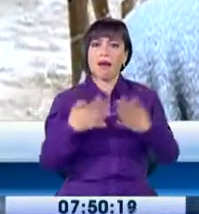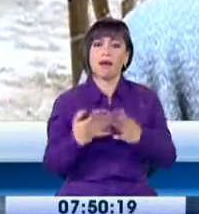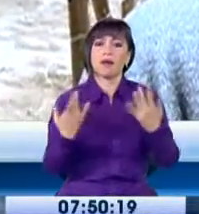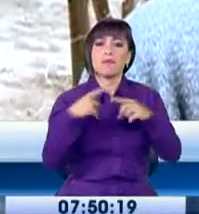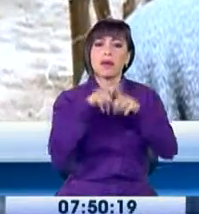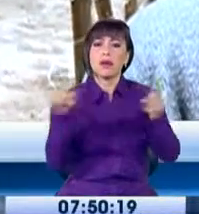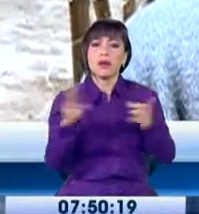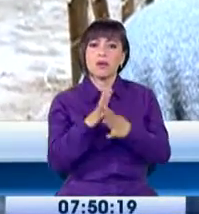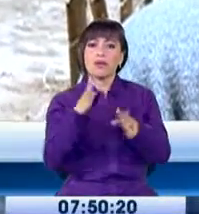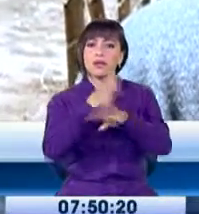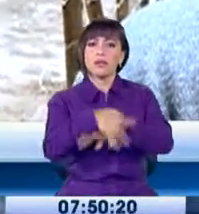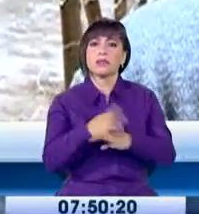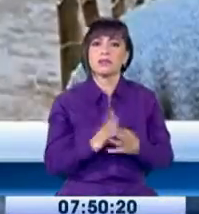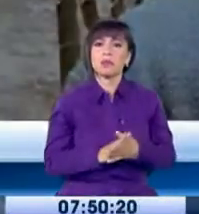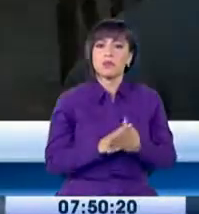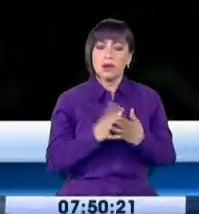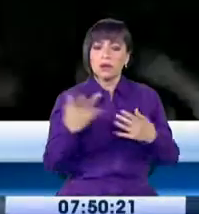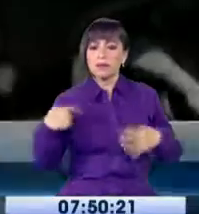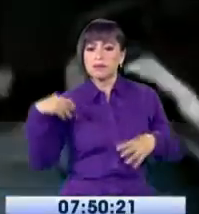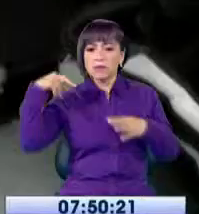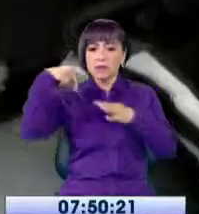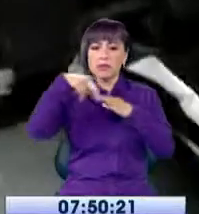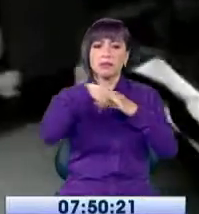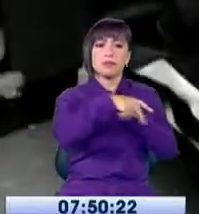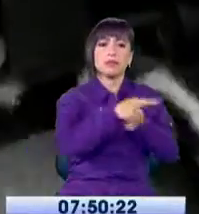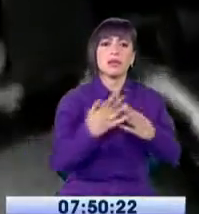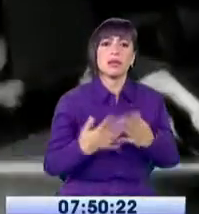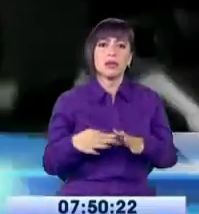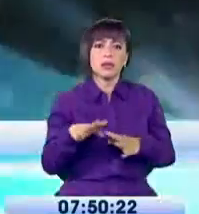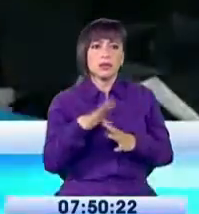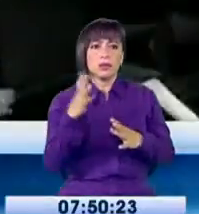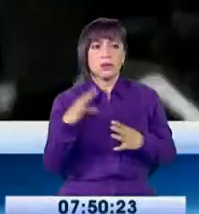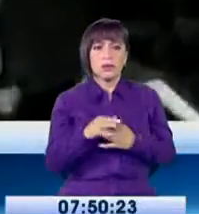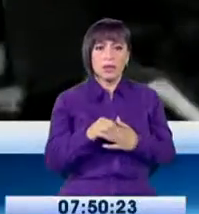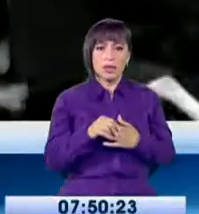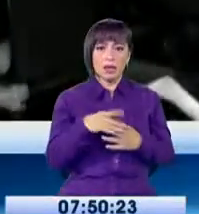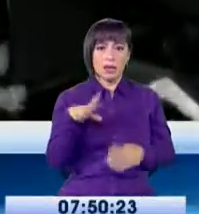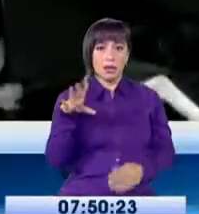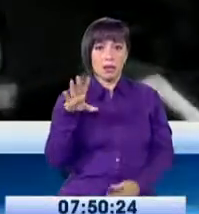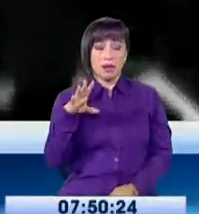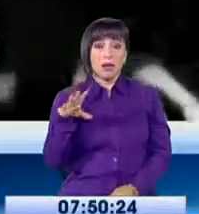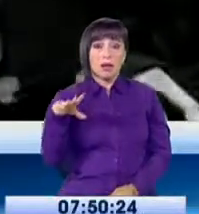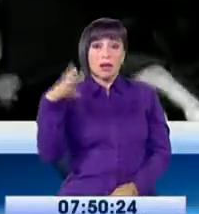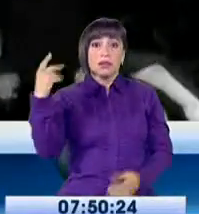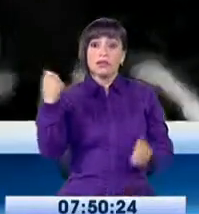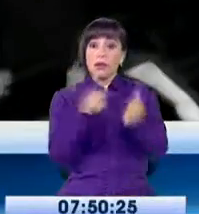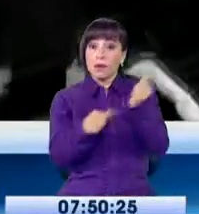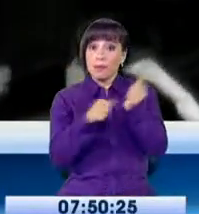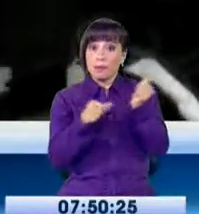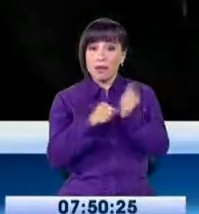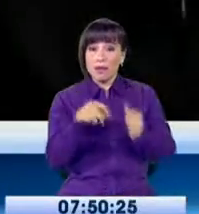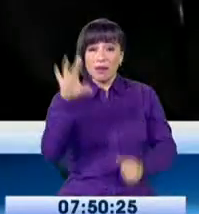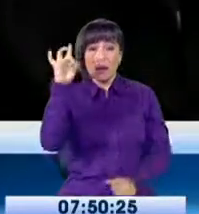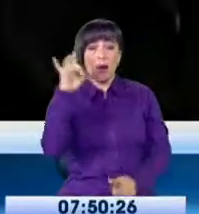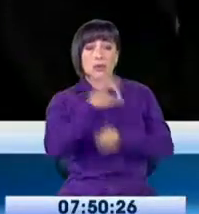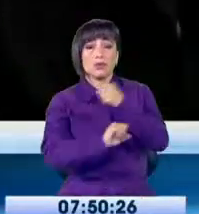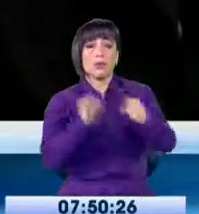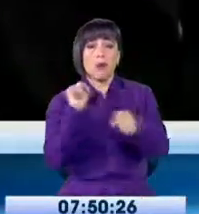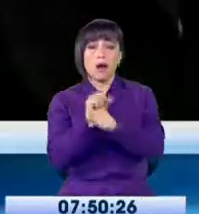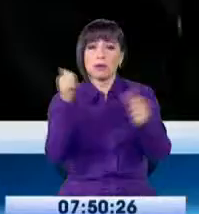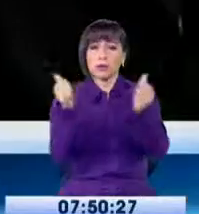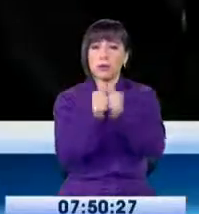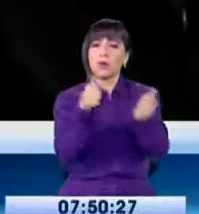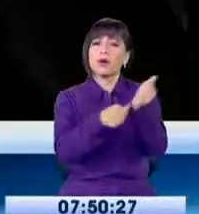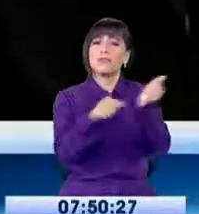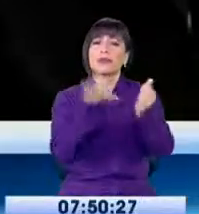llevando nuevamente en el bus para abajo. En ese instante la menor de 8 años de edad se encontraba con su hermano de 7, al cual según